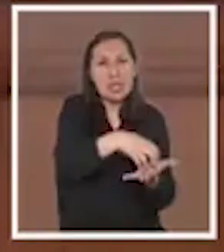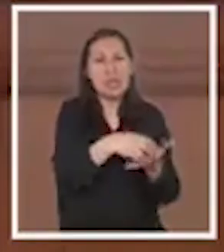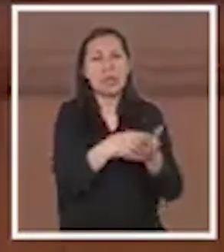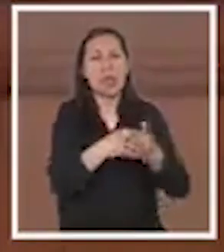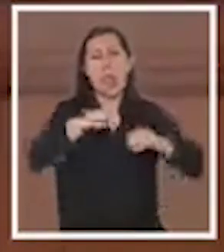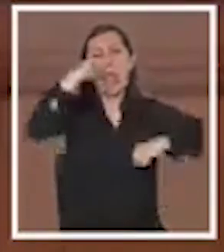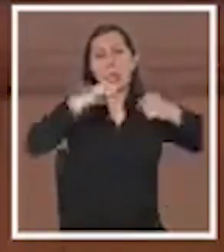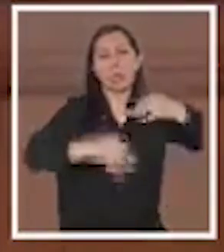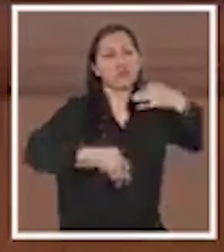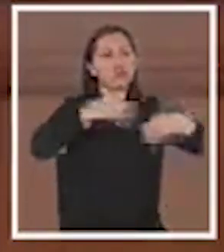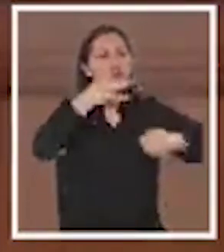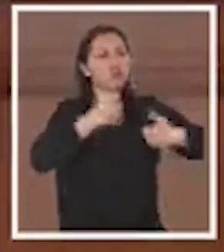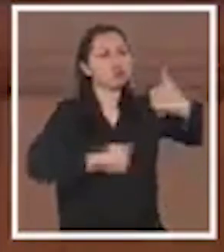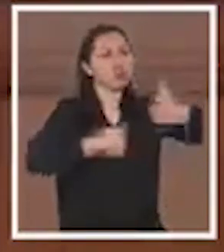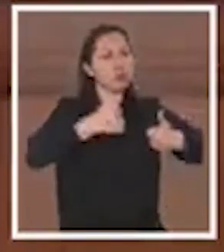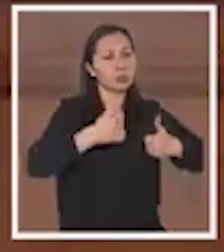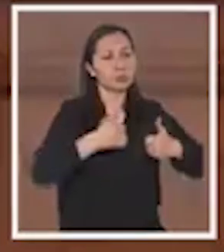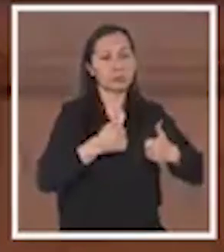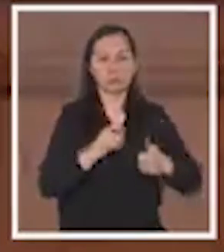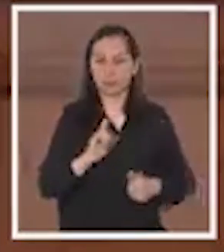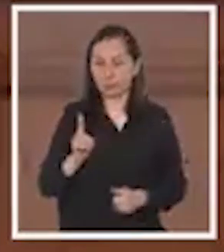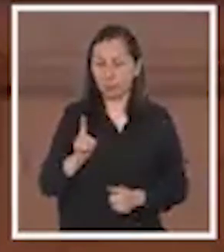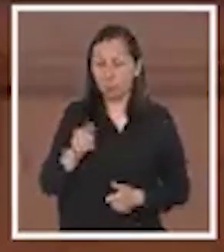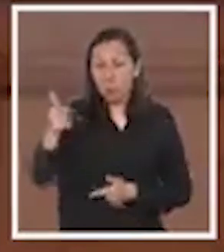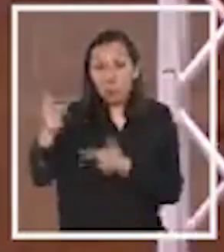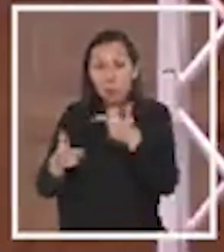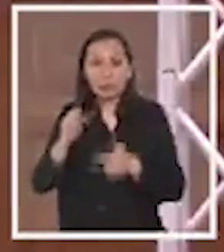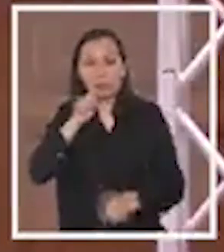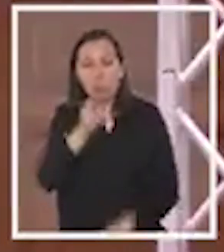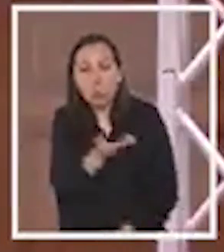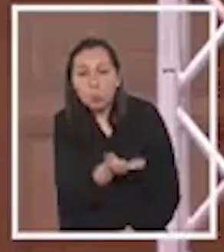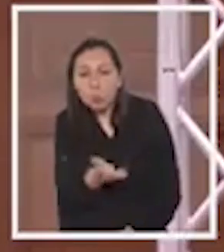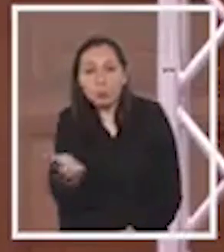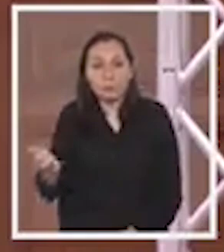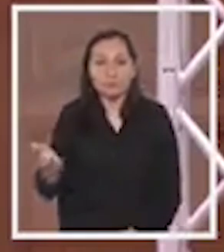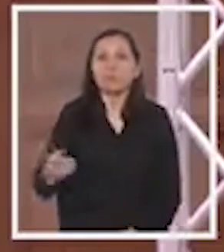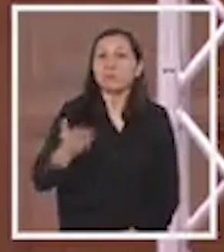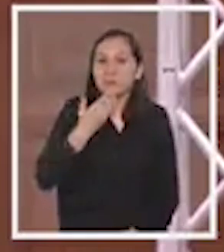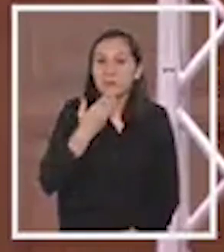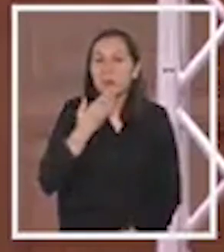entre empresarios y políticos profesionales. La política también son ustedes. La política es